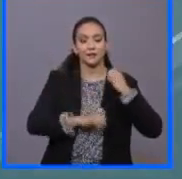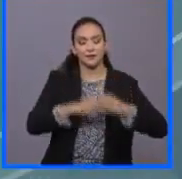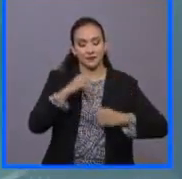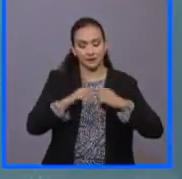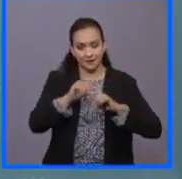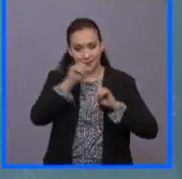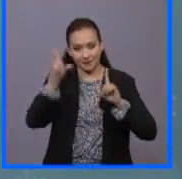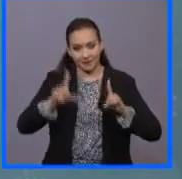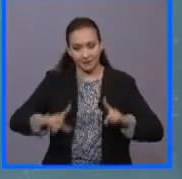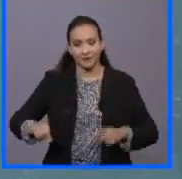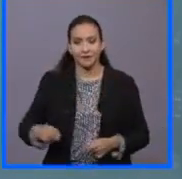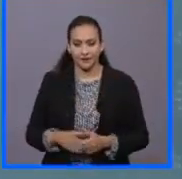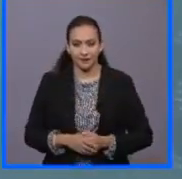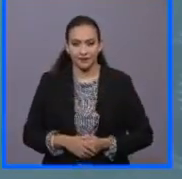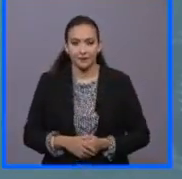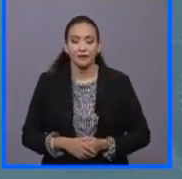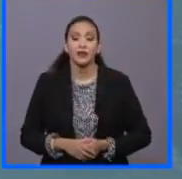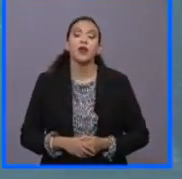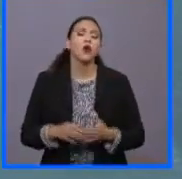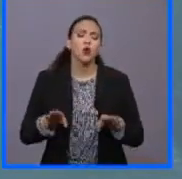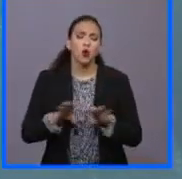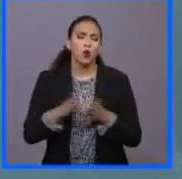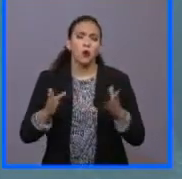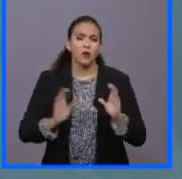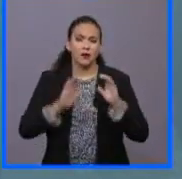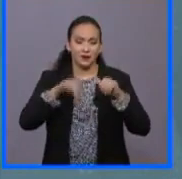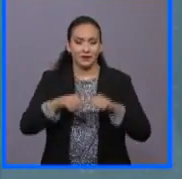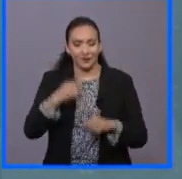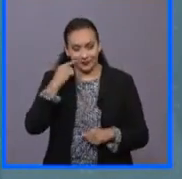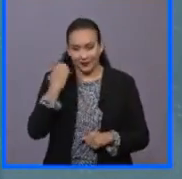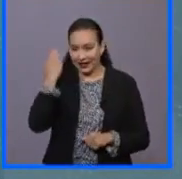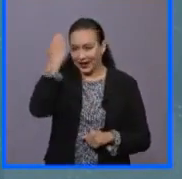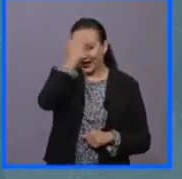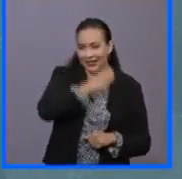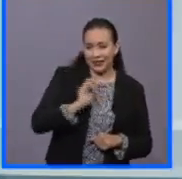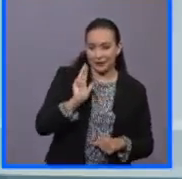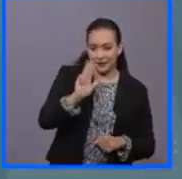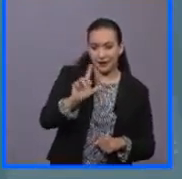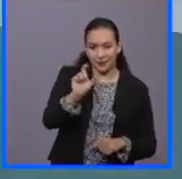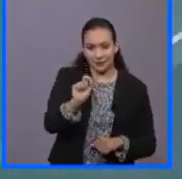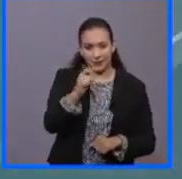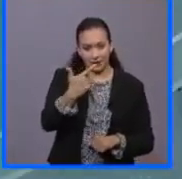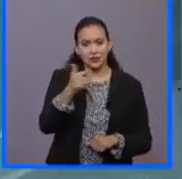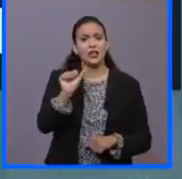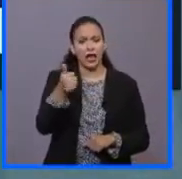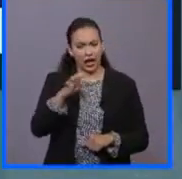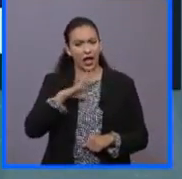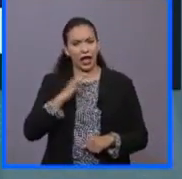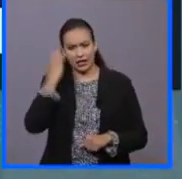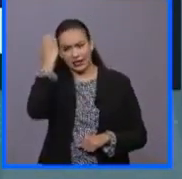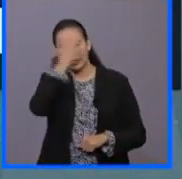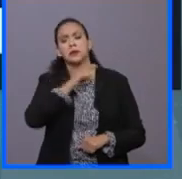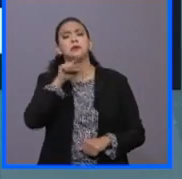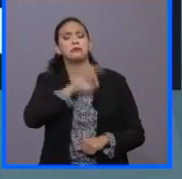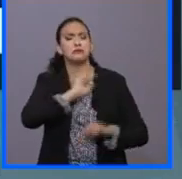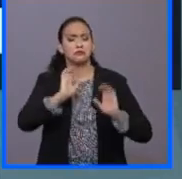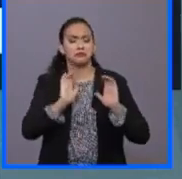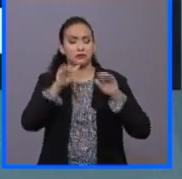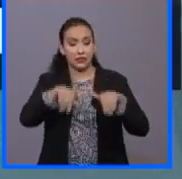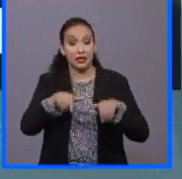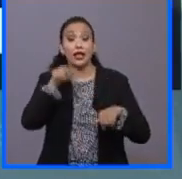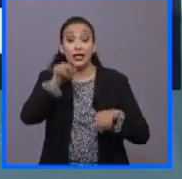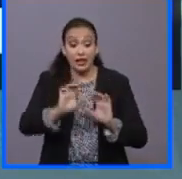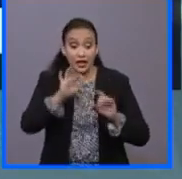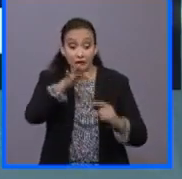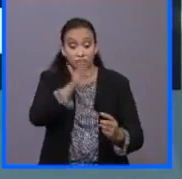la Federación. Se aplicará un examen de admisión el próximo miércoles 27 de agosto, del que se seleccionarán